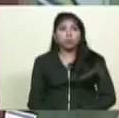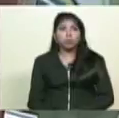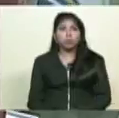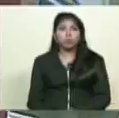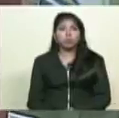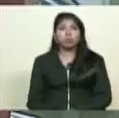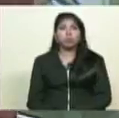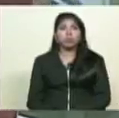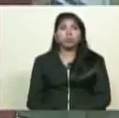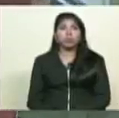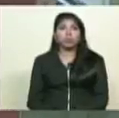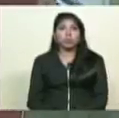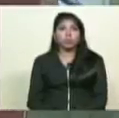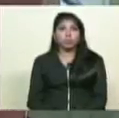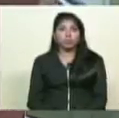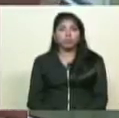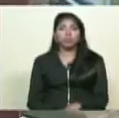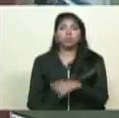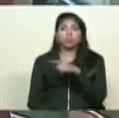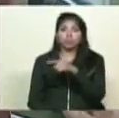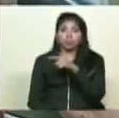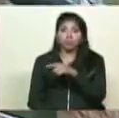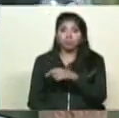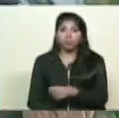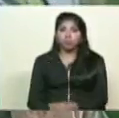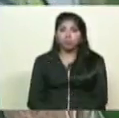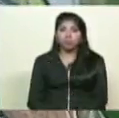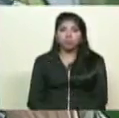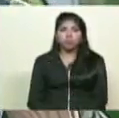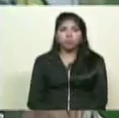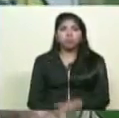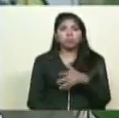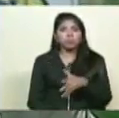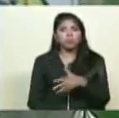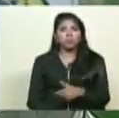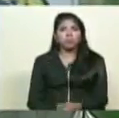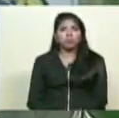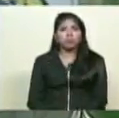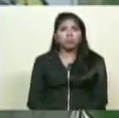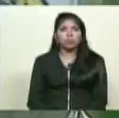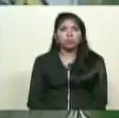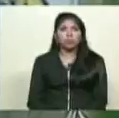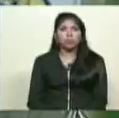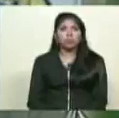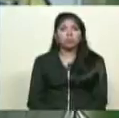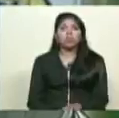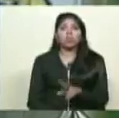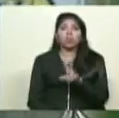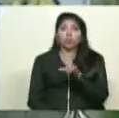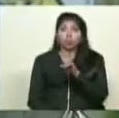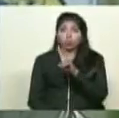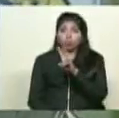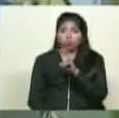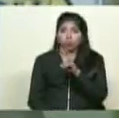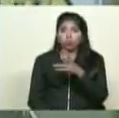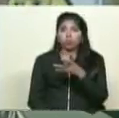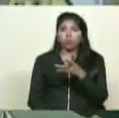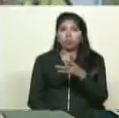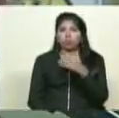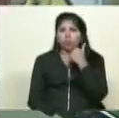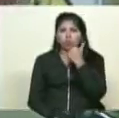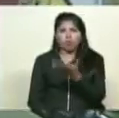Por ello nos pasan la factura e incentifican la más terrible especulación, la más